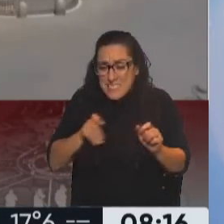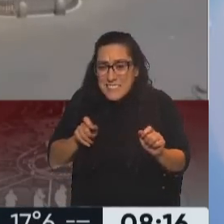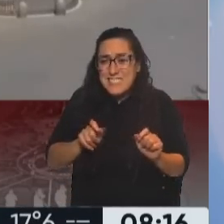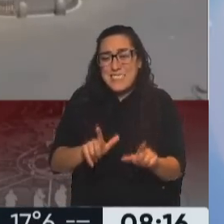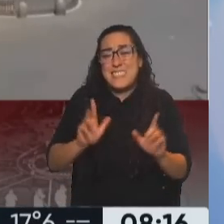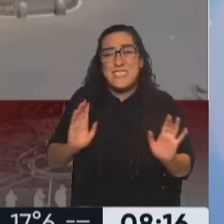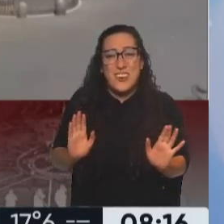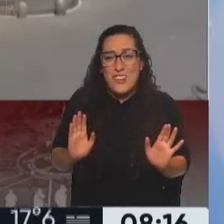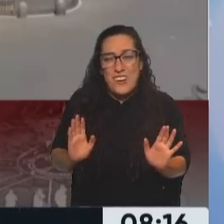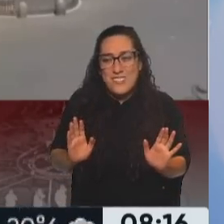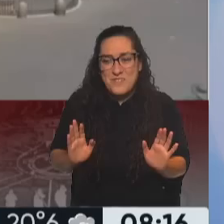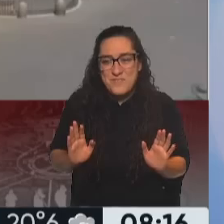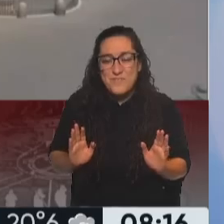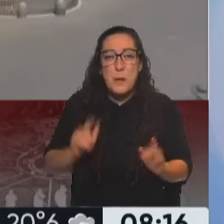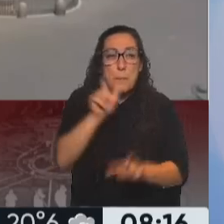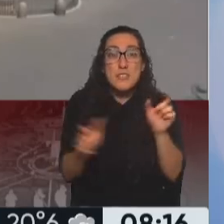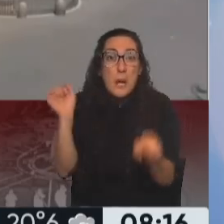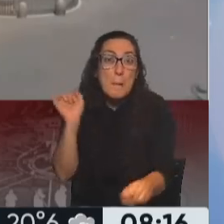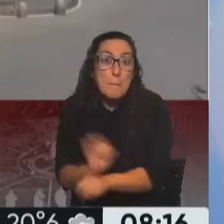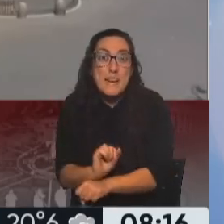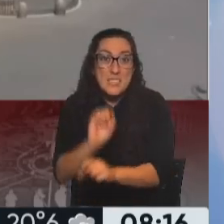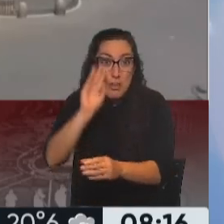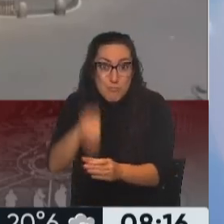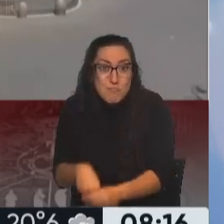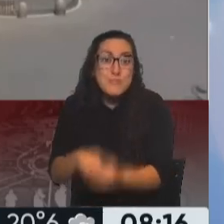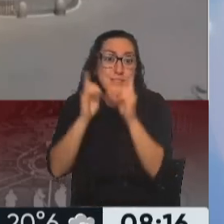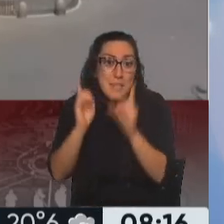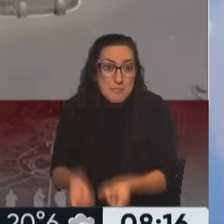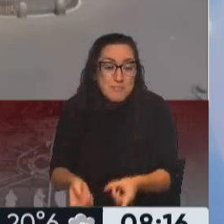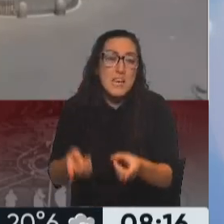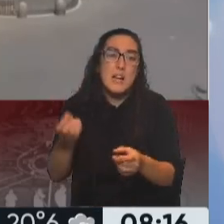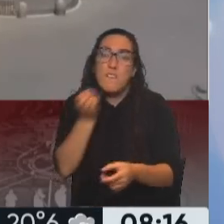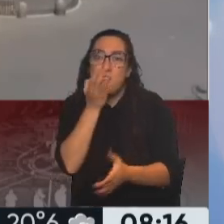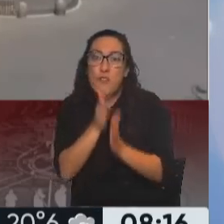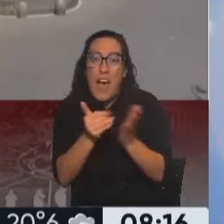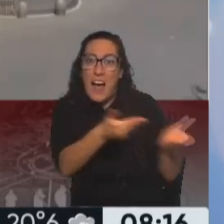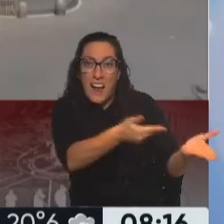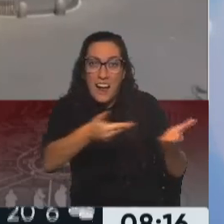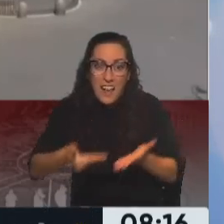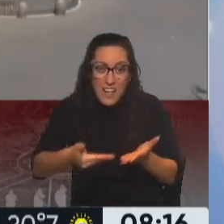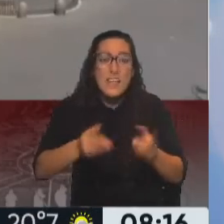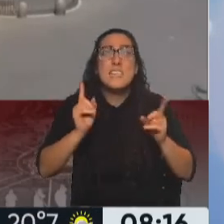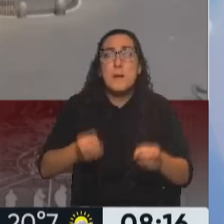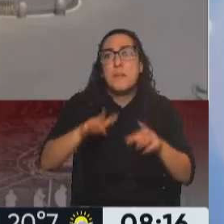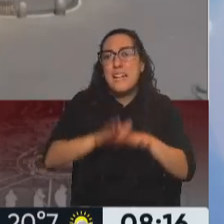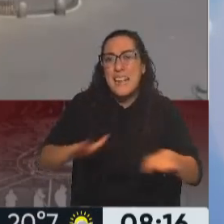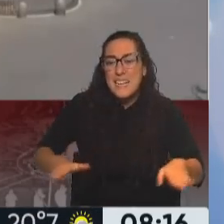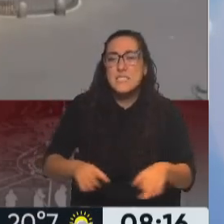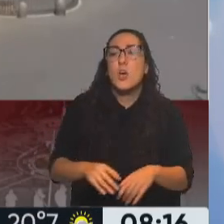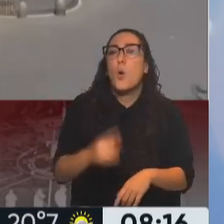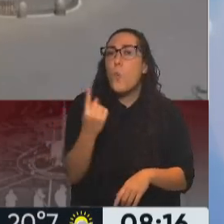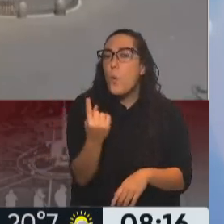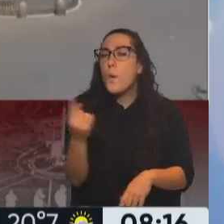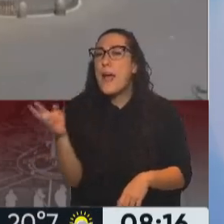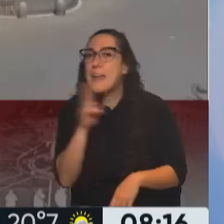él. Bueno, le decíamos recién, hasta presos. Claro. El recibimiento con la rosa blanca, ¿no? Y fueron chiquitos, fueron una nena y dos nenes los